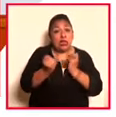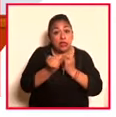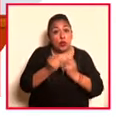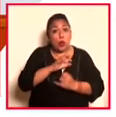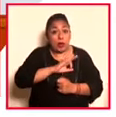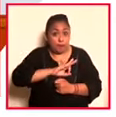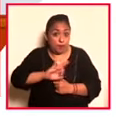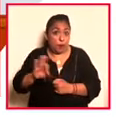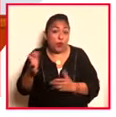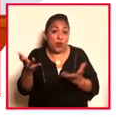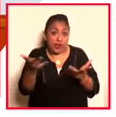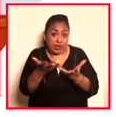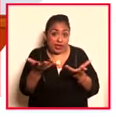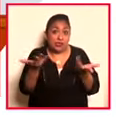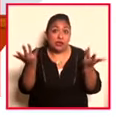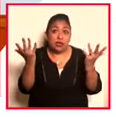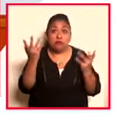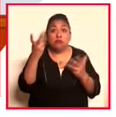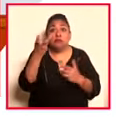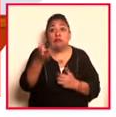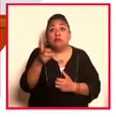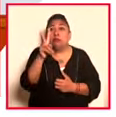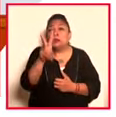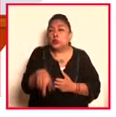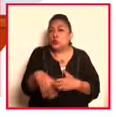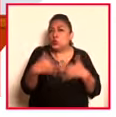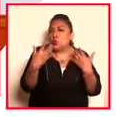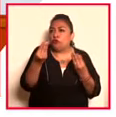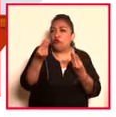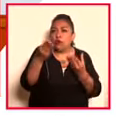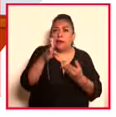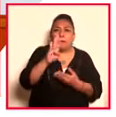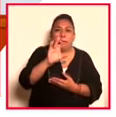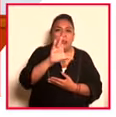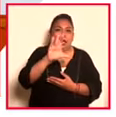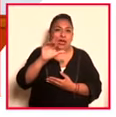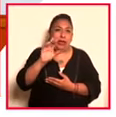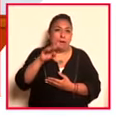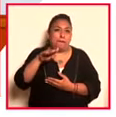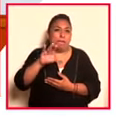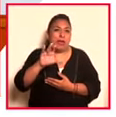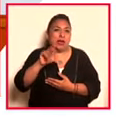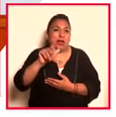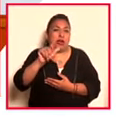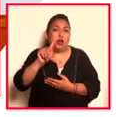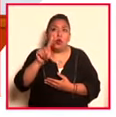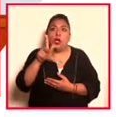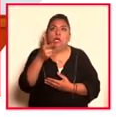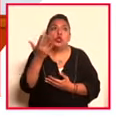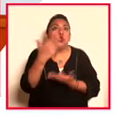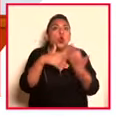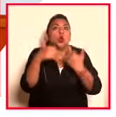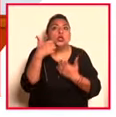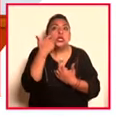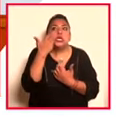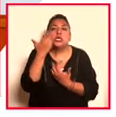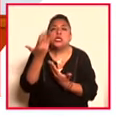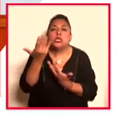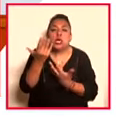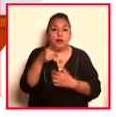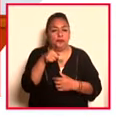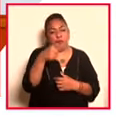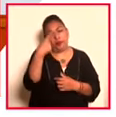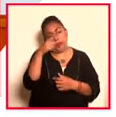hacerlo con esta fantástica beca MacArthur que es tan codiciada. Cristina, para irnos un poquito